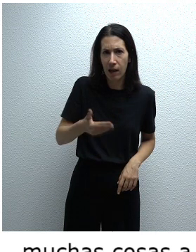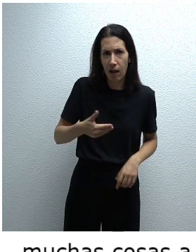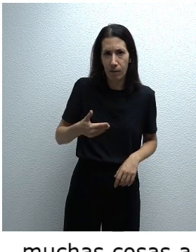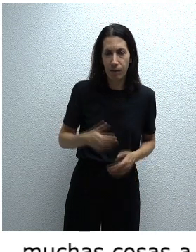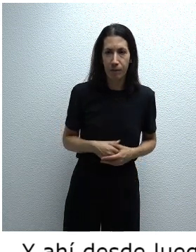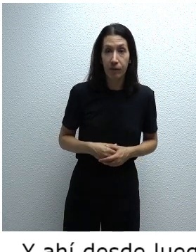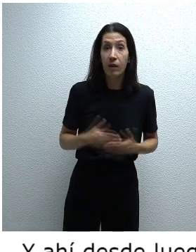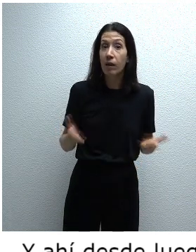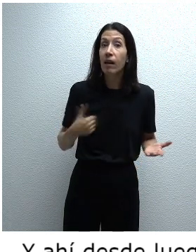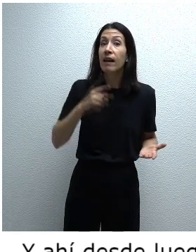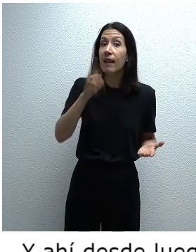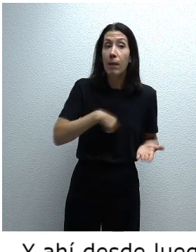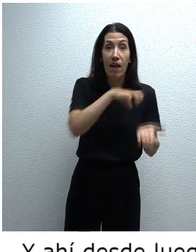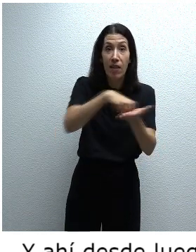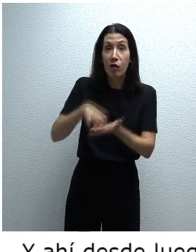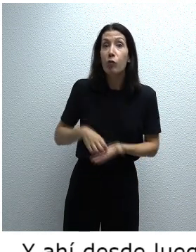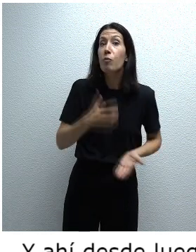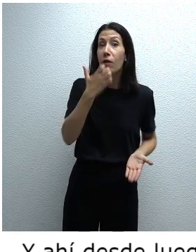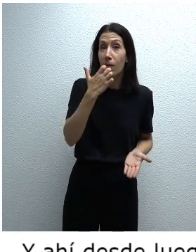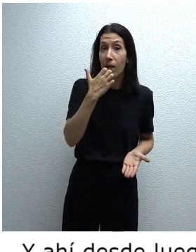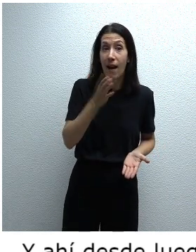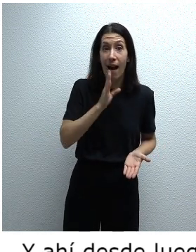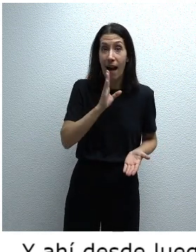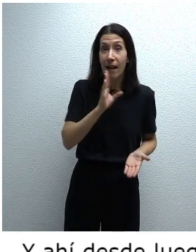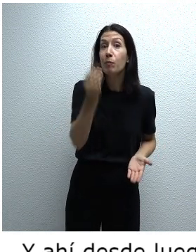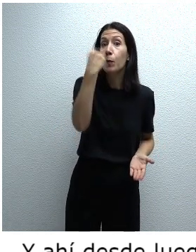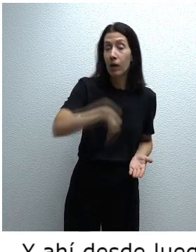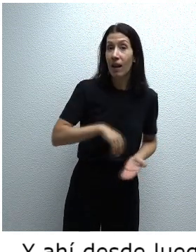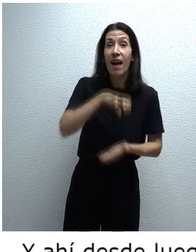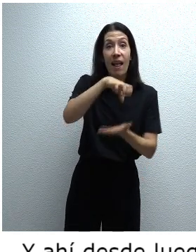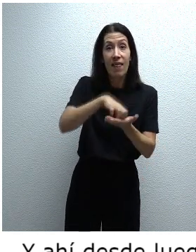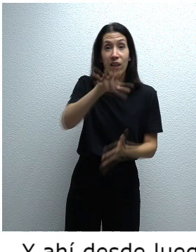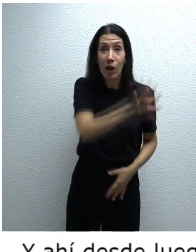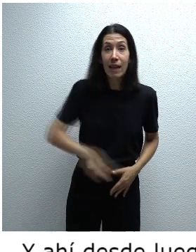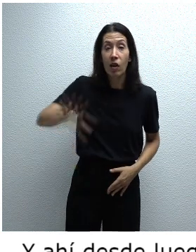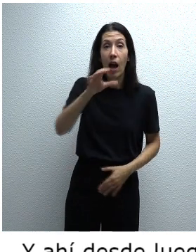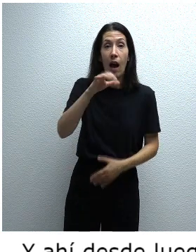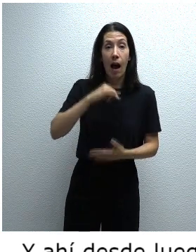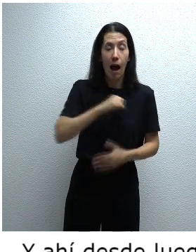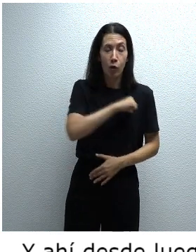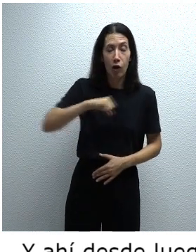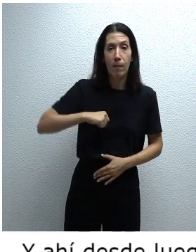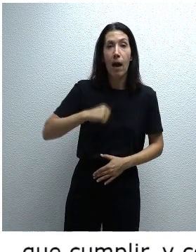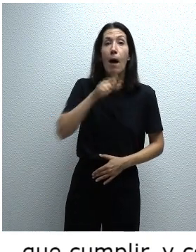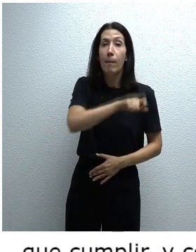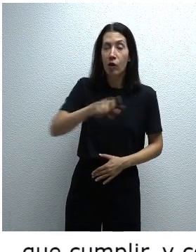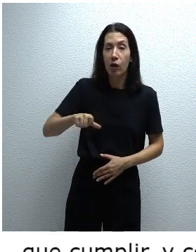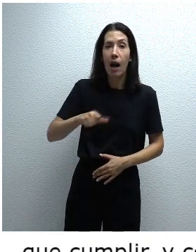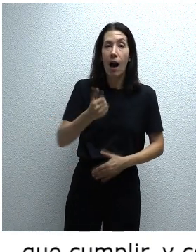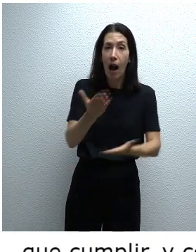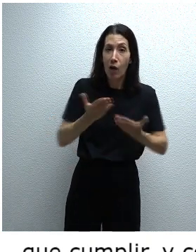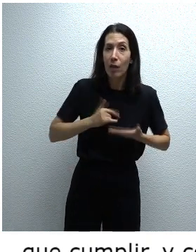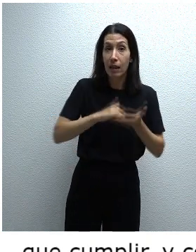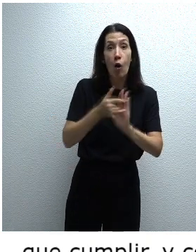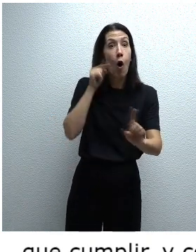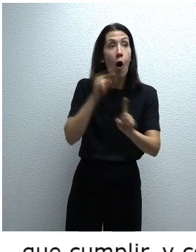cumplir. Y centros como, por ejemplo, que no he citado antes, el Centro Estatal de Autonomía Personal de Ayudas Técnicas, para hacer